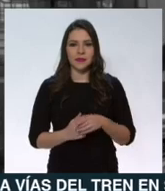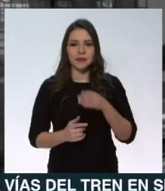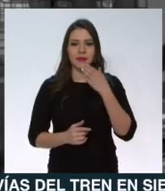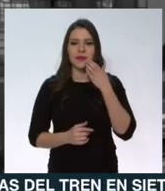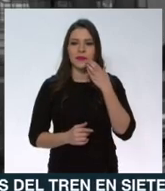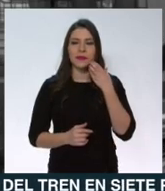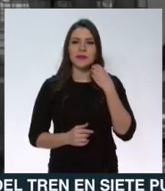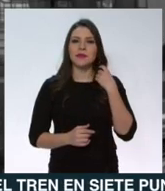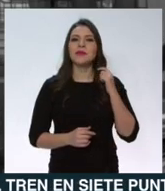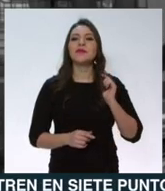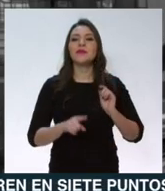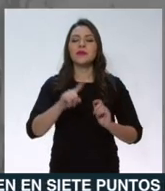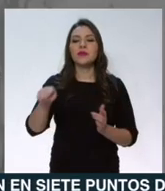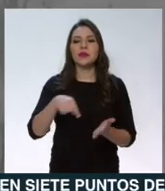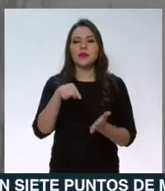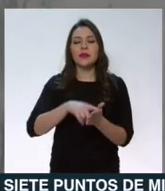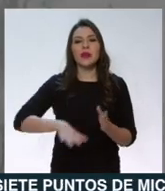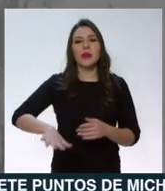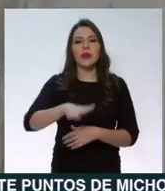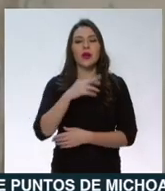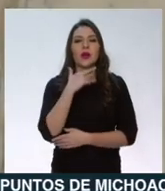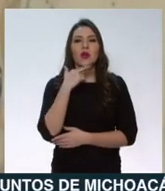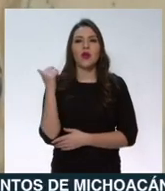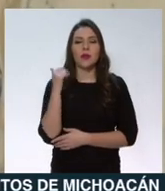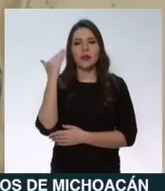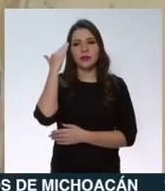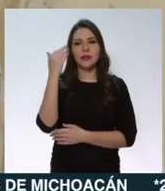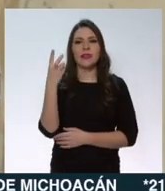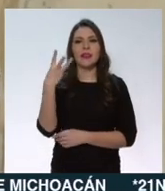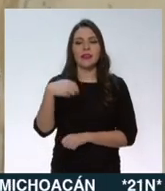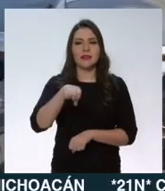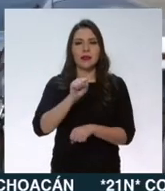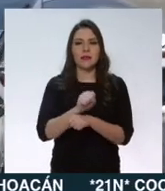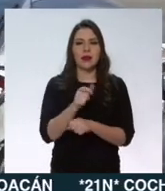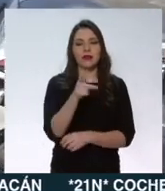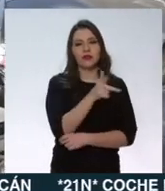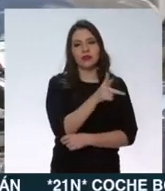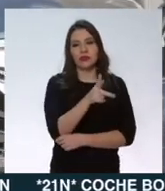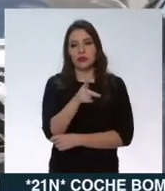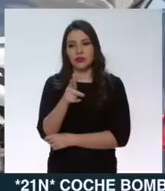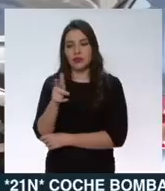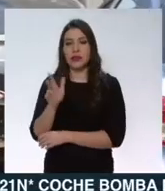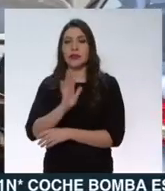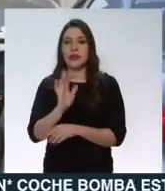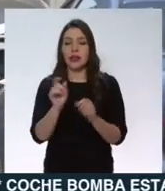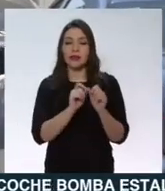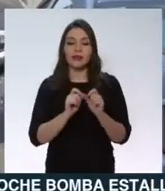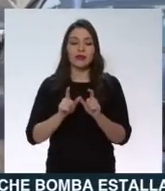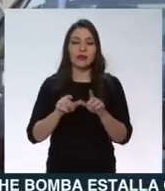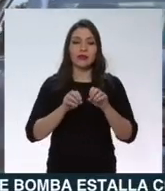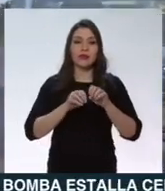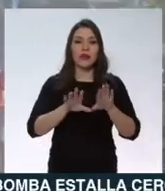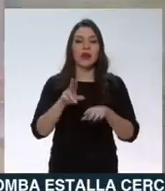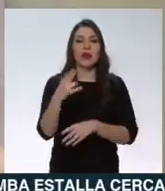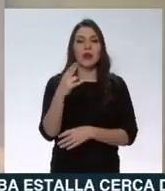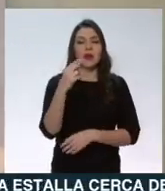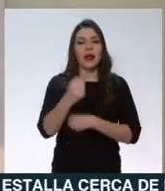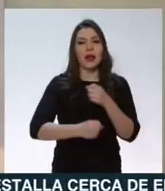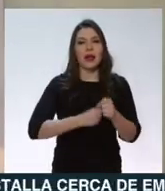En esta locación de la colonia Roma fueron 3 semanas de grabación. Después de su estreno en noviembre de